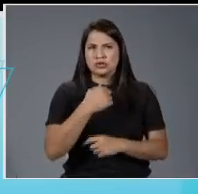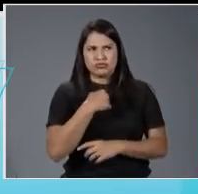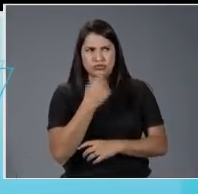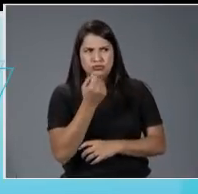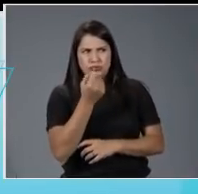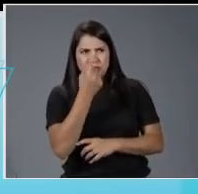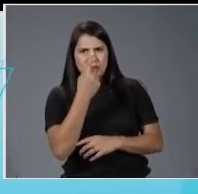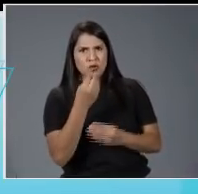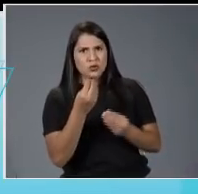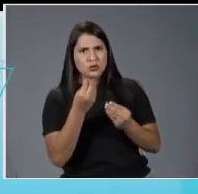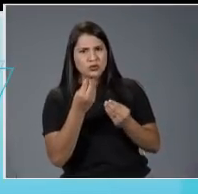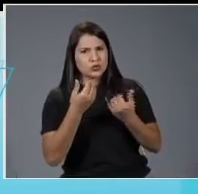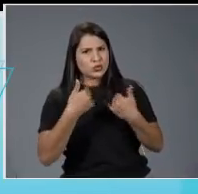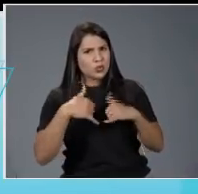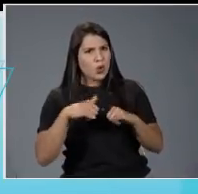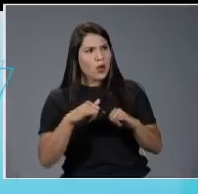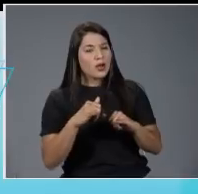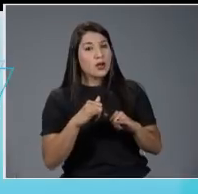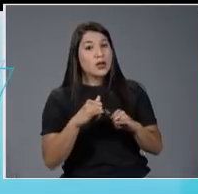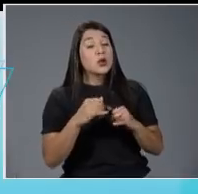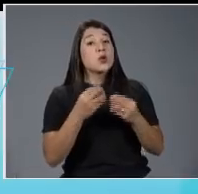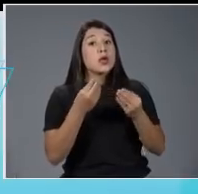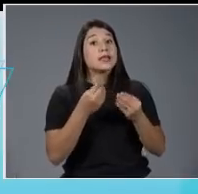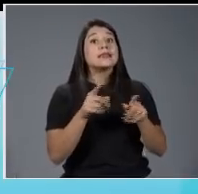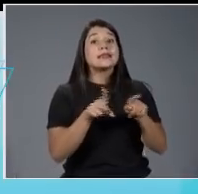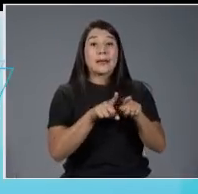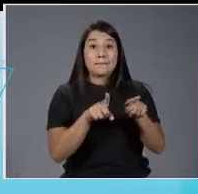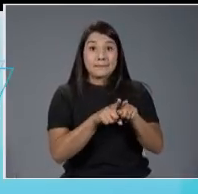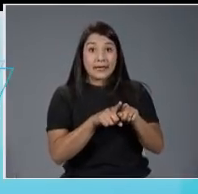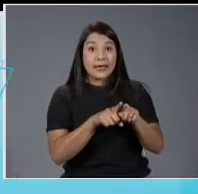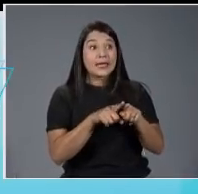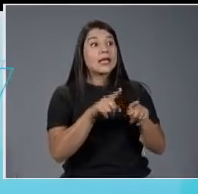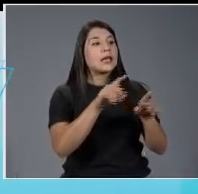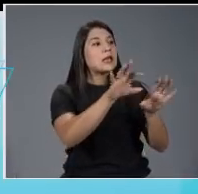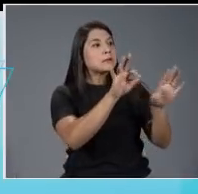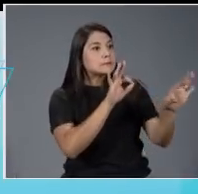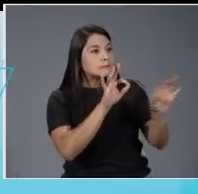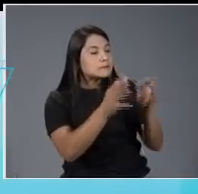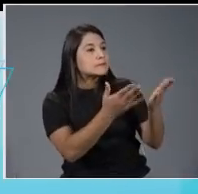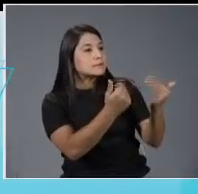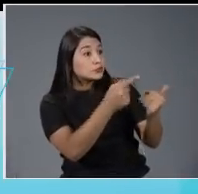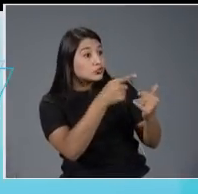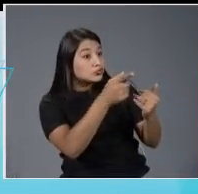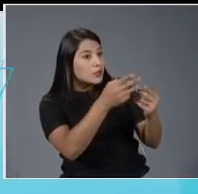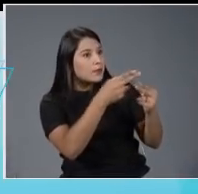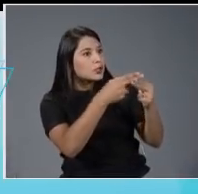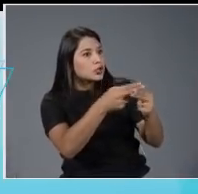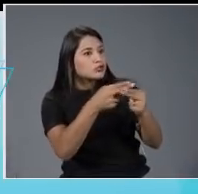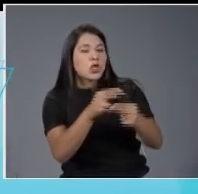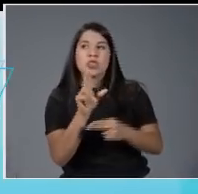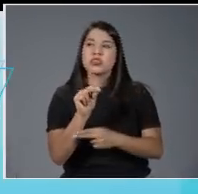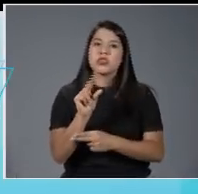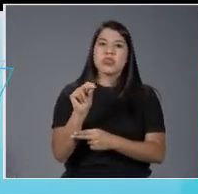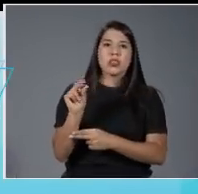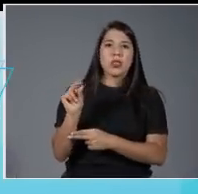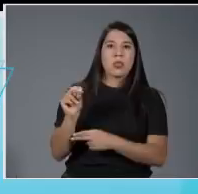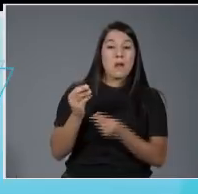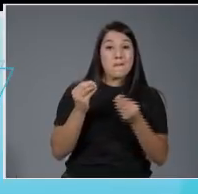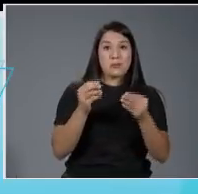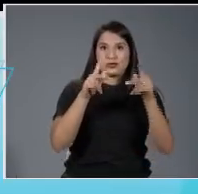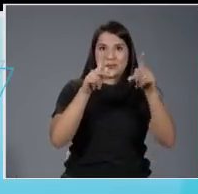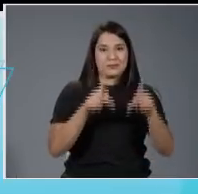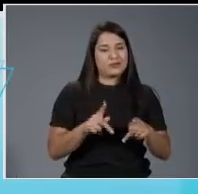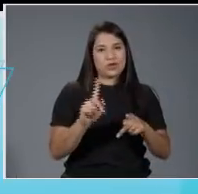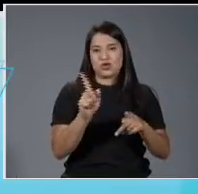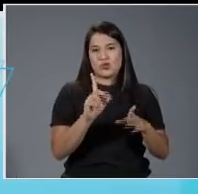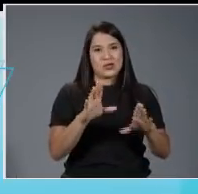que bastantes personas no aceptaron las invitaciones que don Carlos hizo inicialmente, entonces tuvieron que